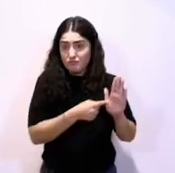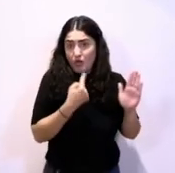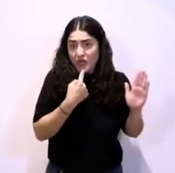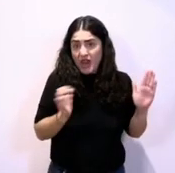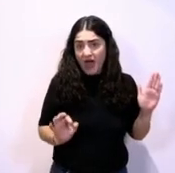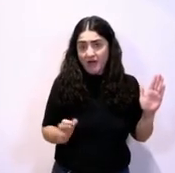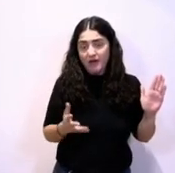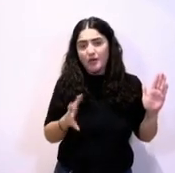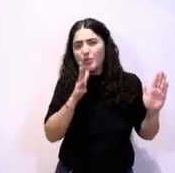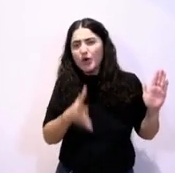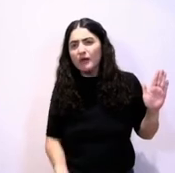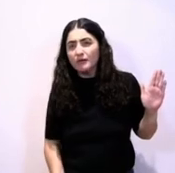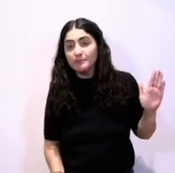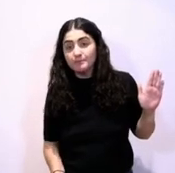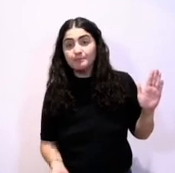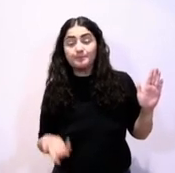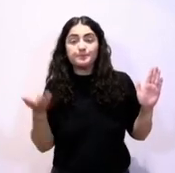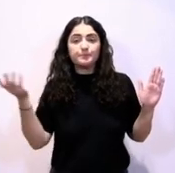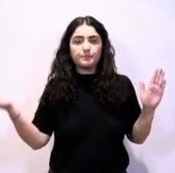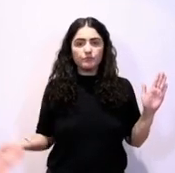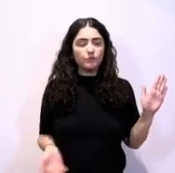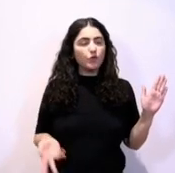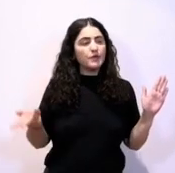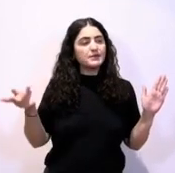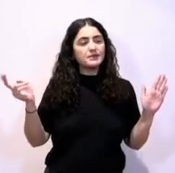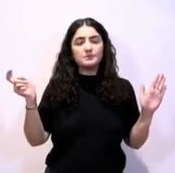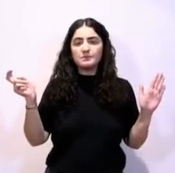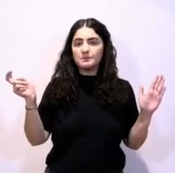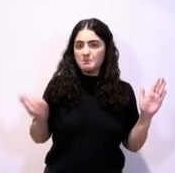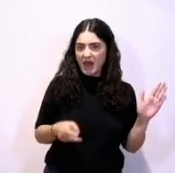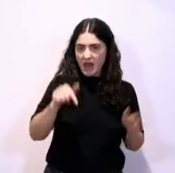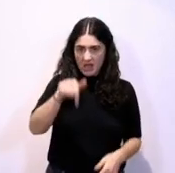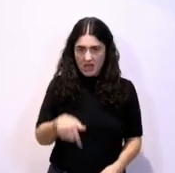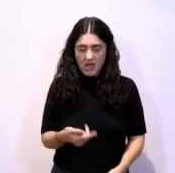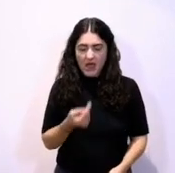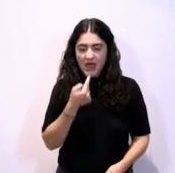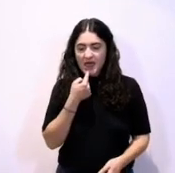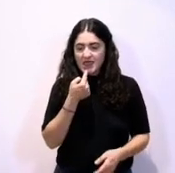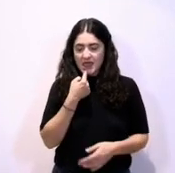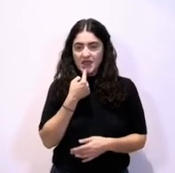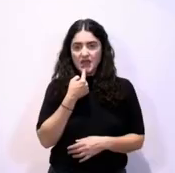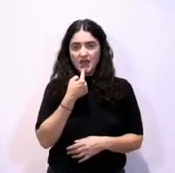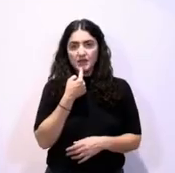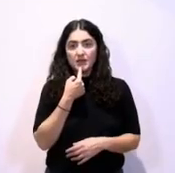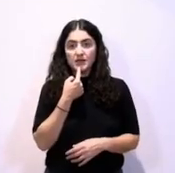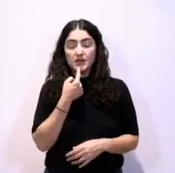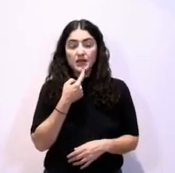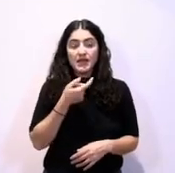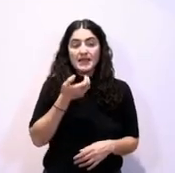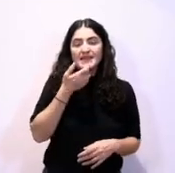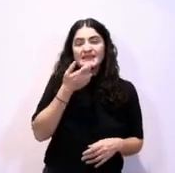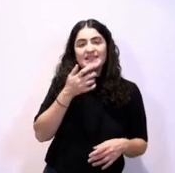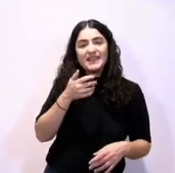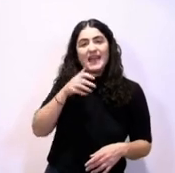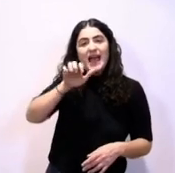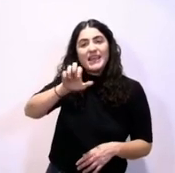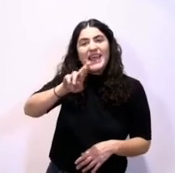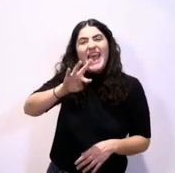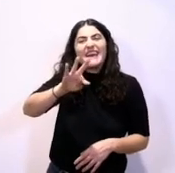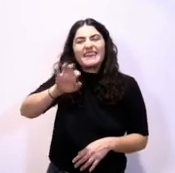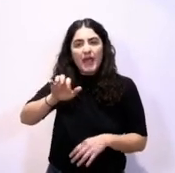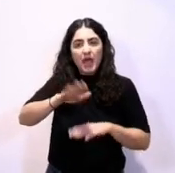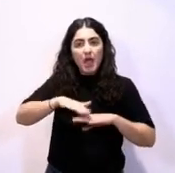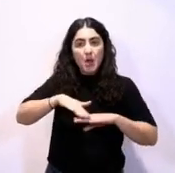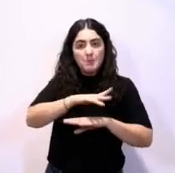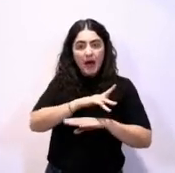no? ¿Por qué viene a decirnos que ustedes cada vez que hay un ERTE por fuerza mayor analizan la situación para ver